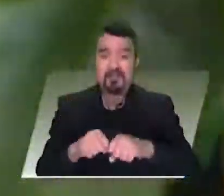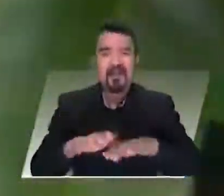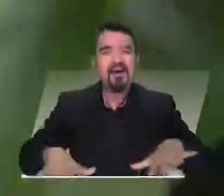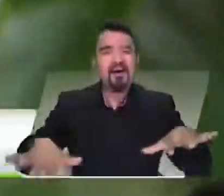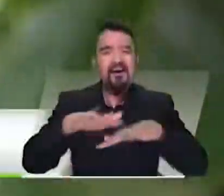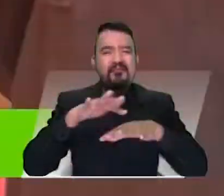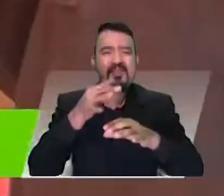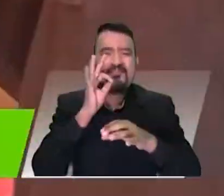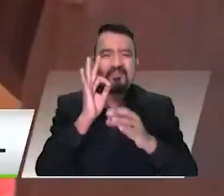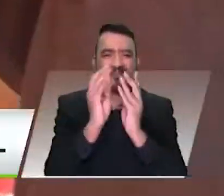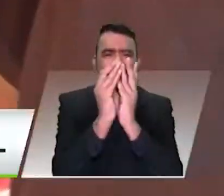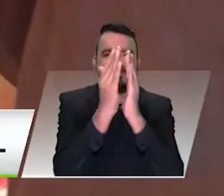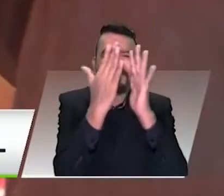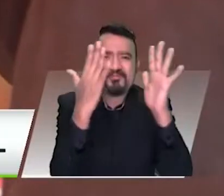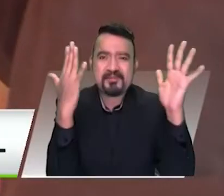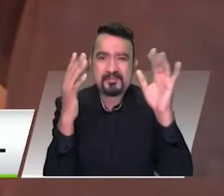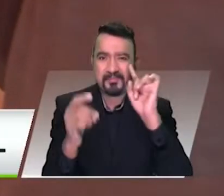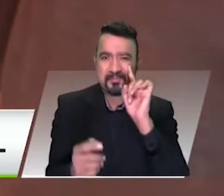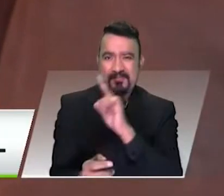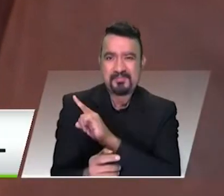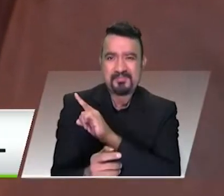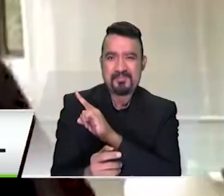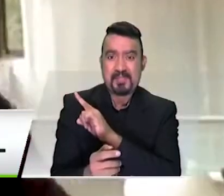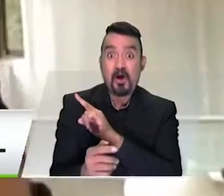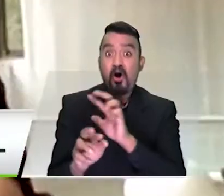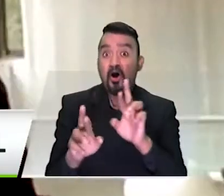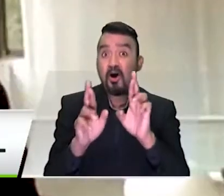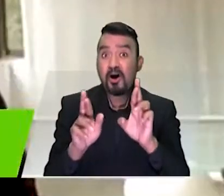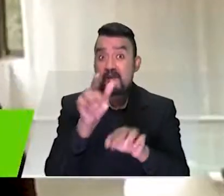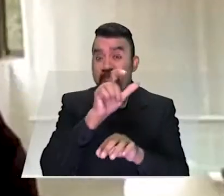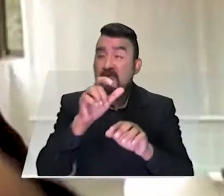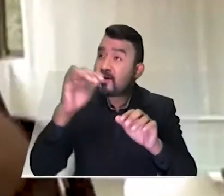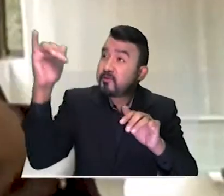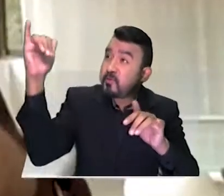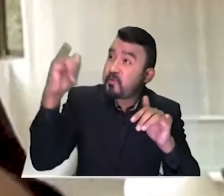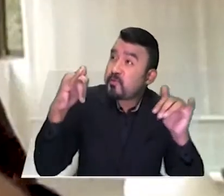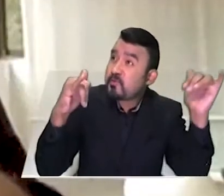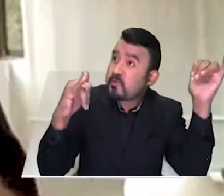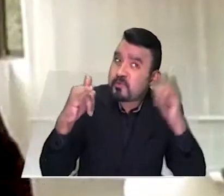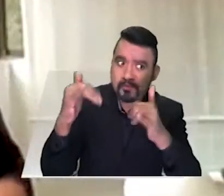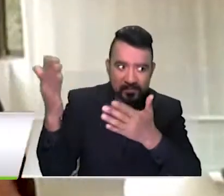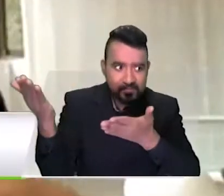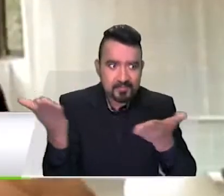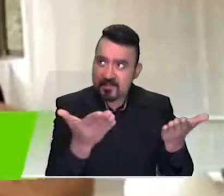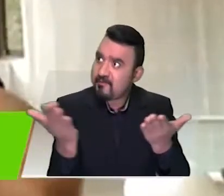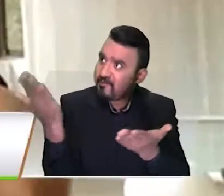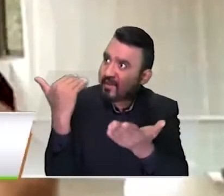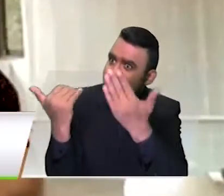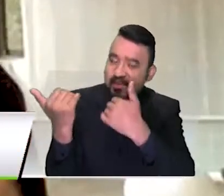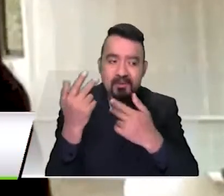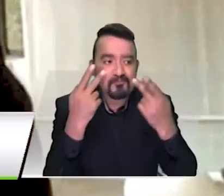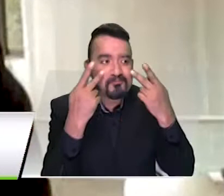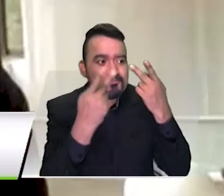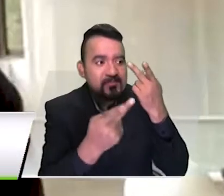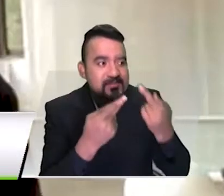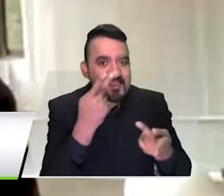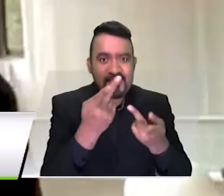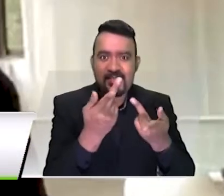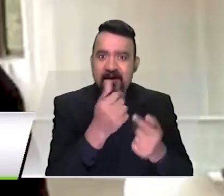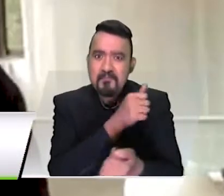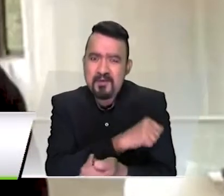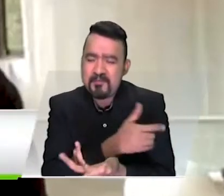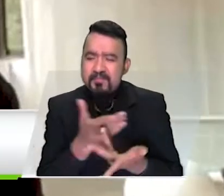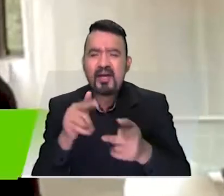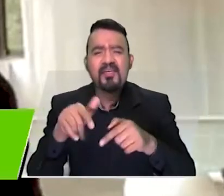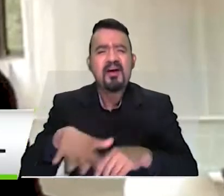los atractivos que buscan seducir a propios y extraños con toda su oferta que hay en antioquia y medellín de la cultura silletera